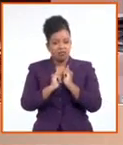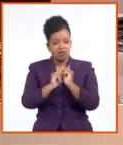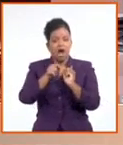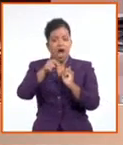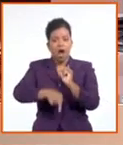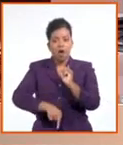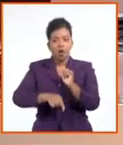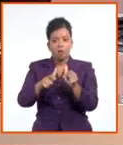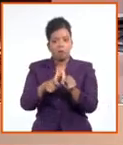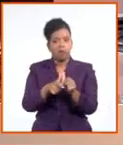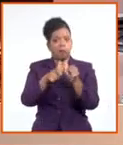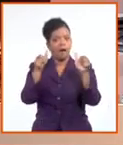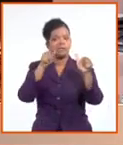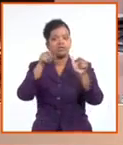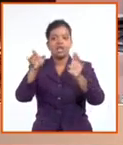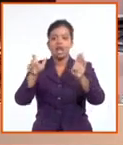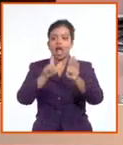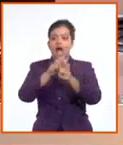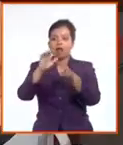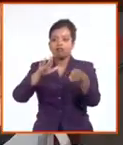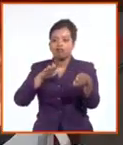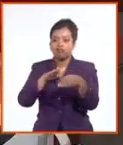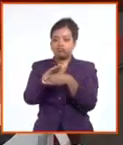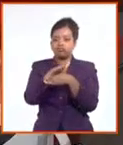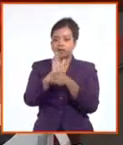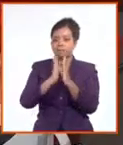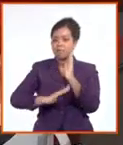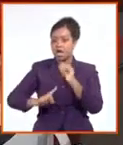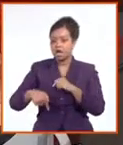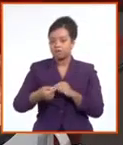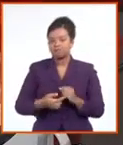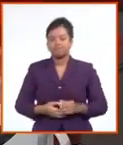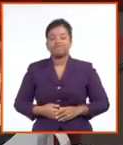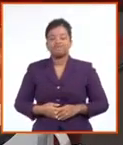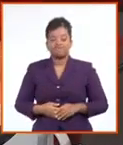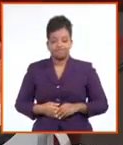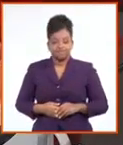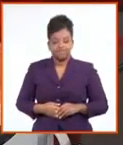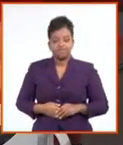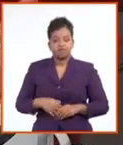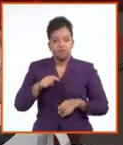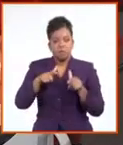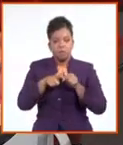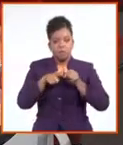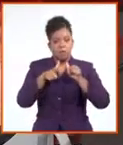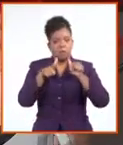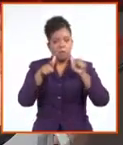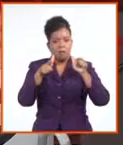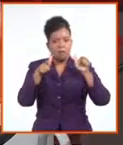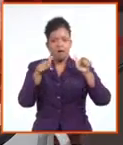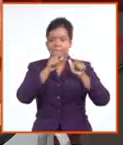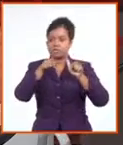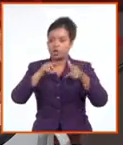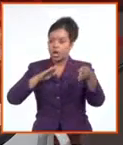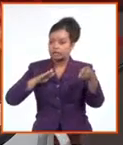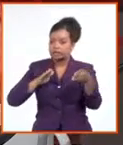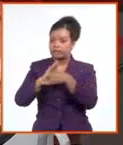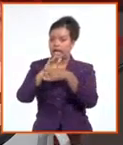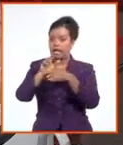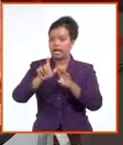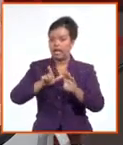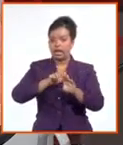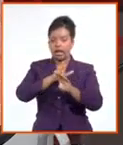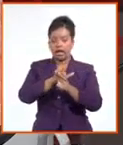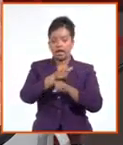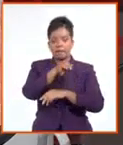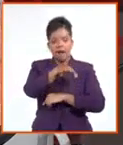de esa salida ilegales en los últimos en los últimos meses sí se manifiesta un crecimiento de el tema migratorio así de la salidas